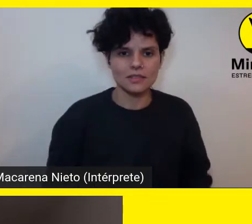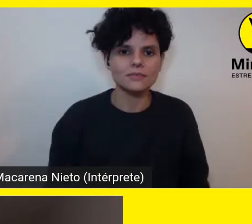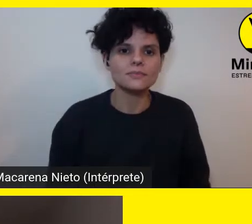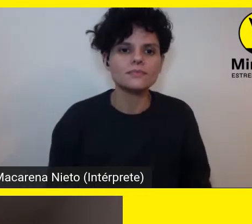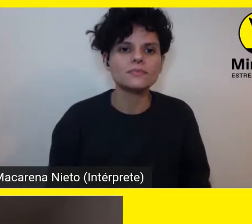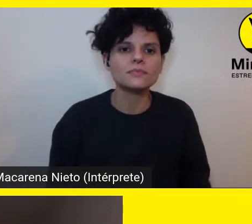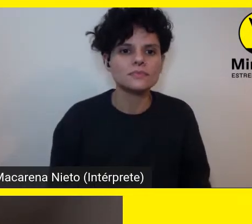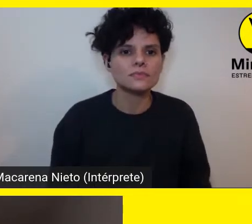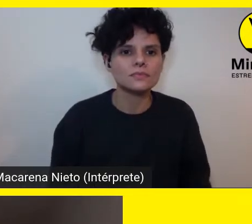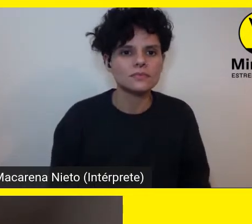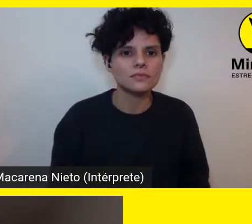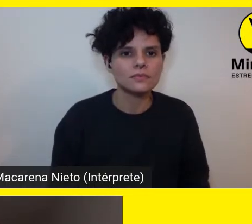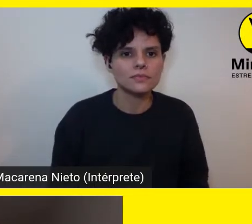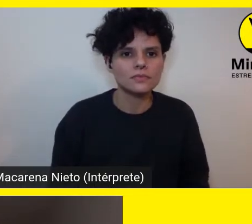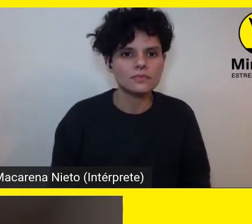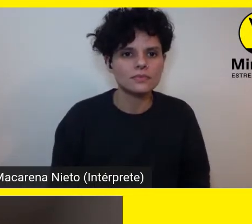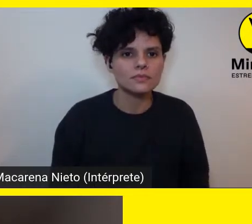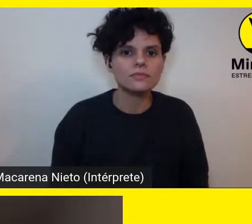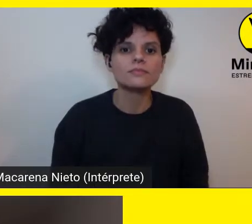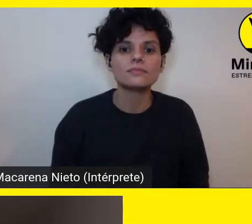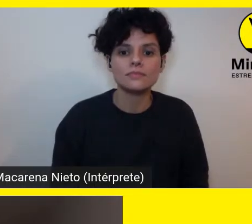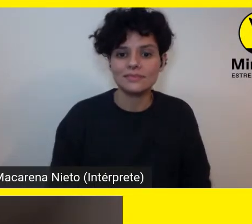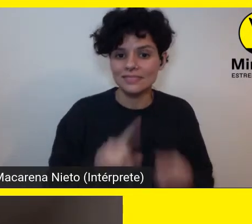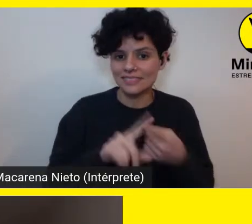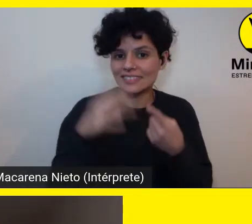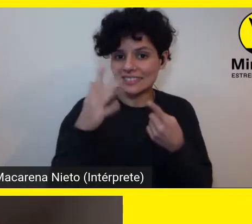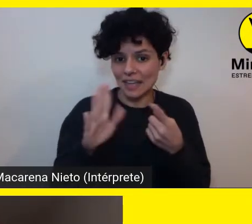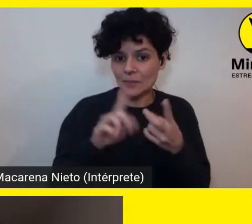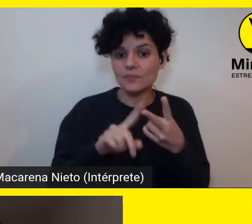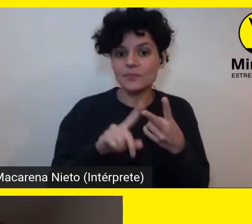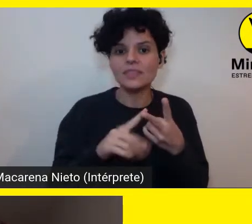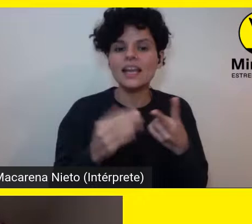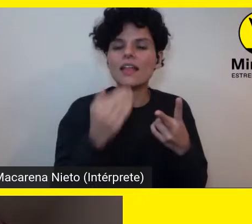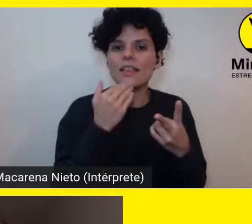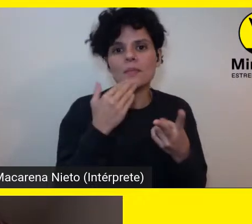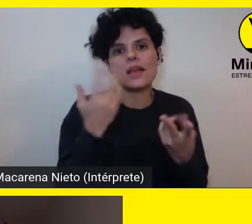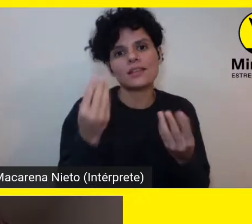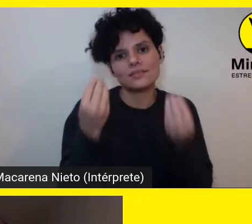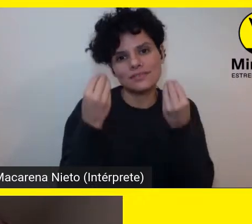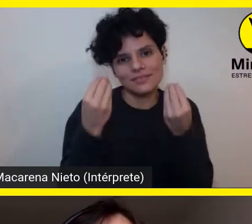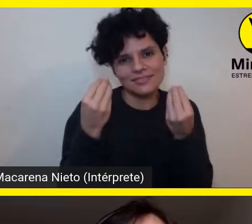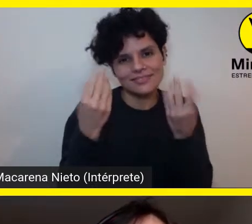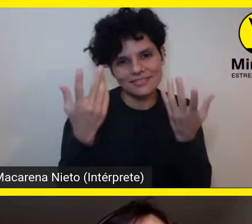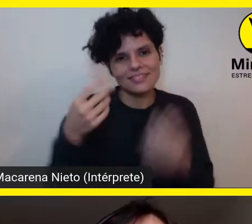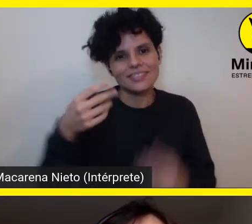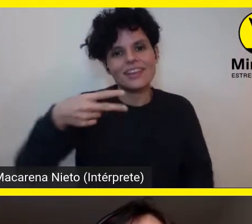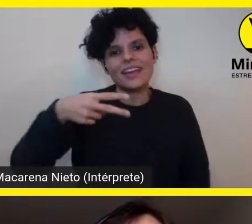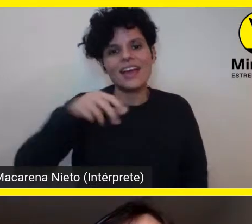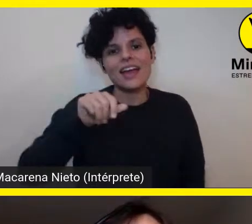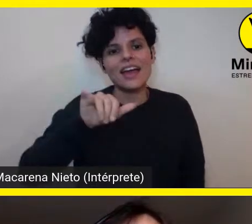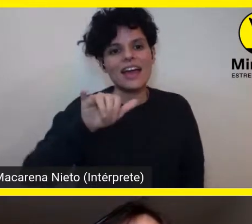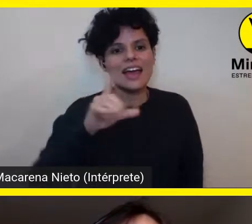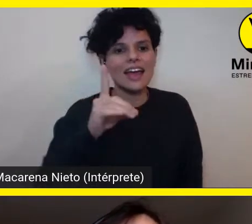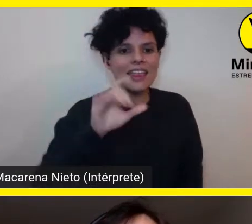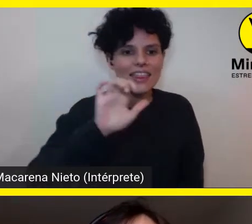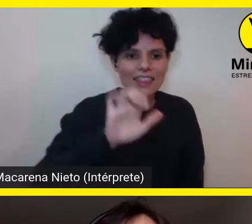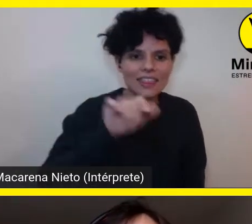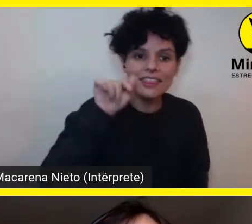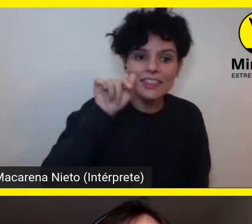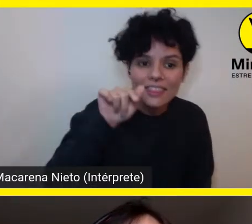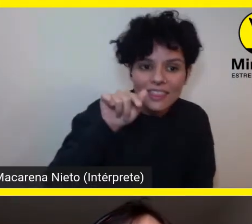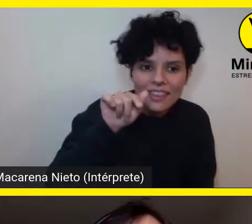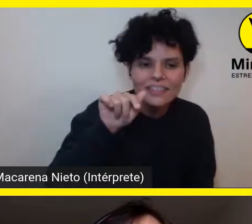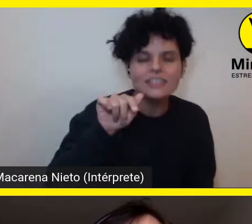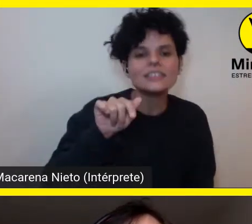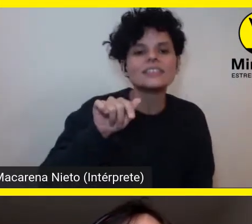Bueno, también tenemos con nosotros a Aidé Overreuter, que está